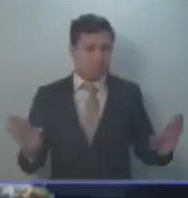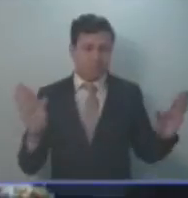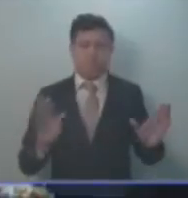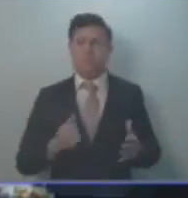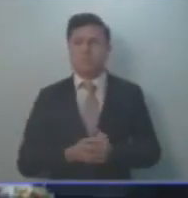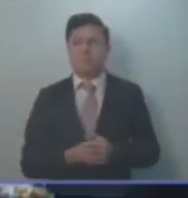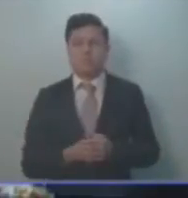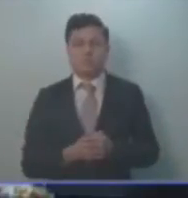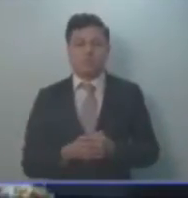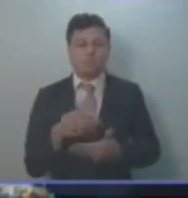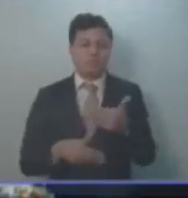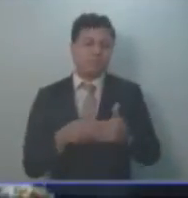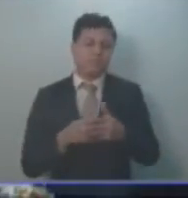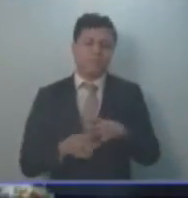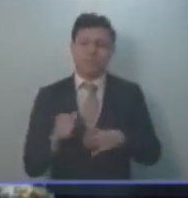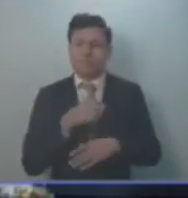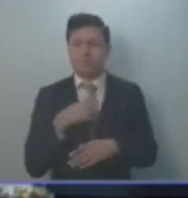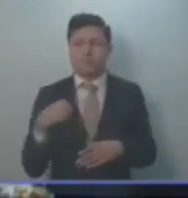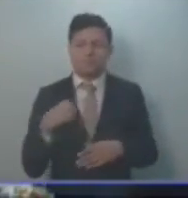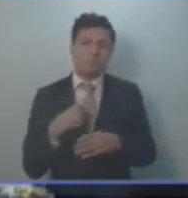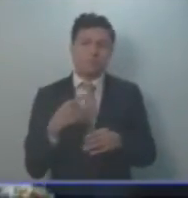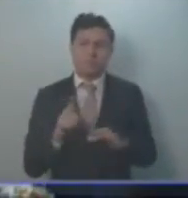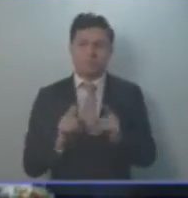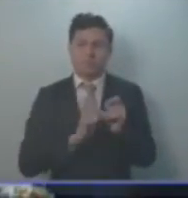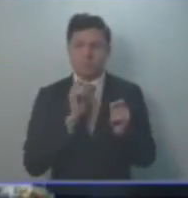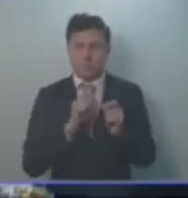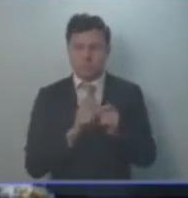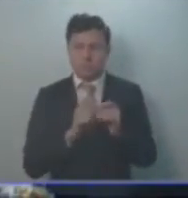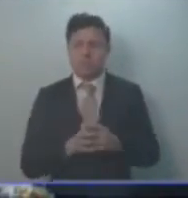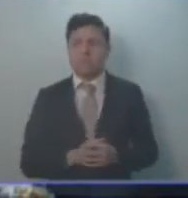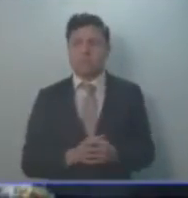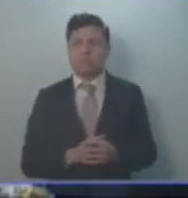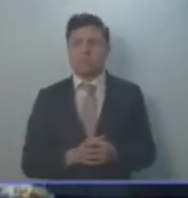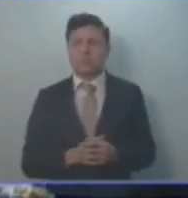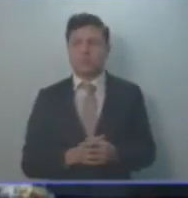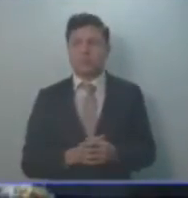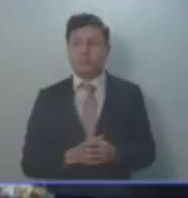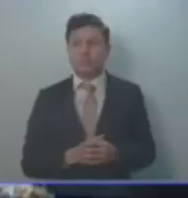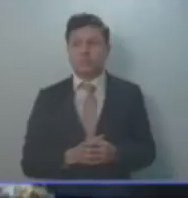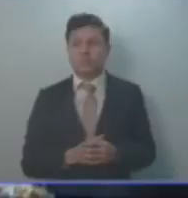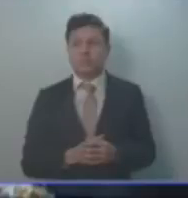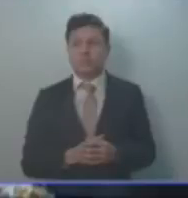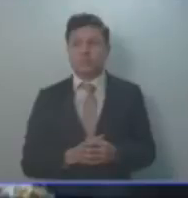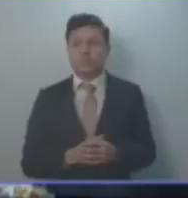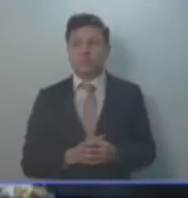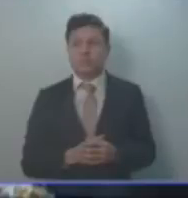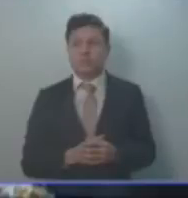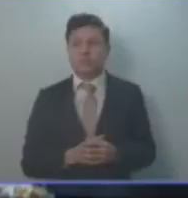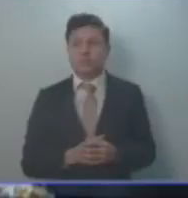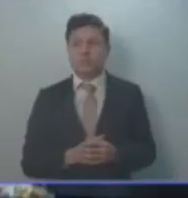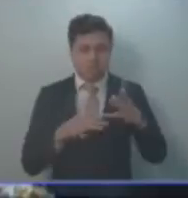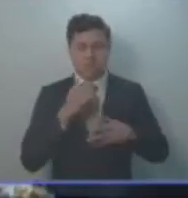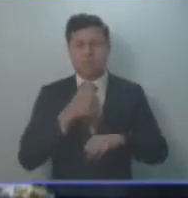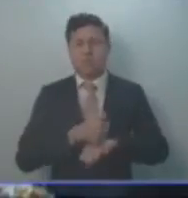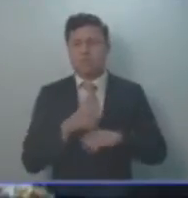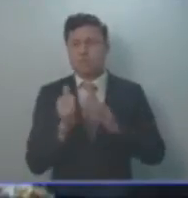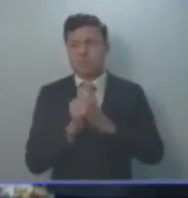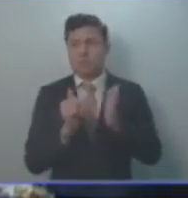concluido el tratamiento médico respectivo, salvo las causales establecidas en los